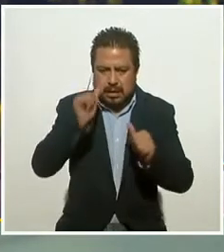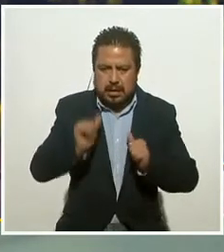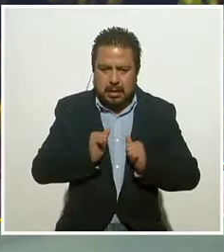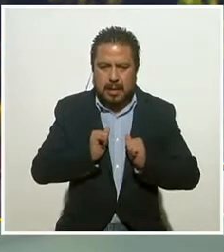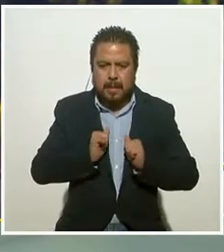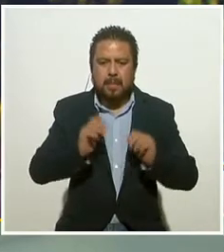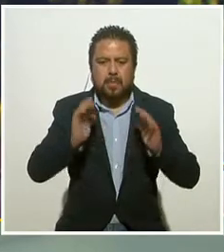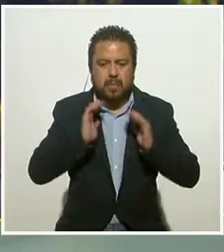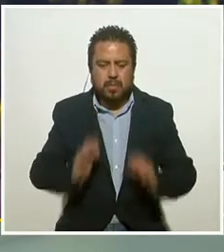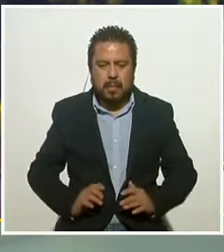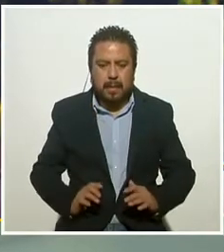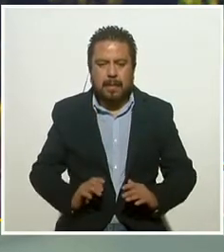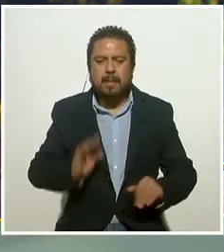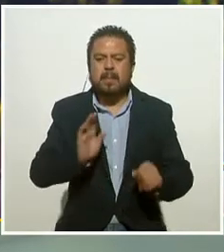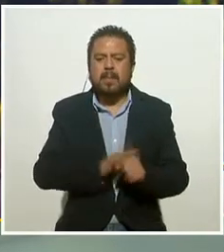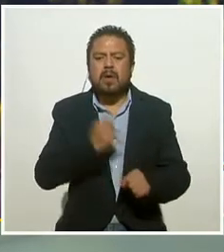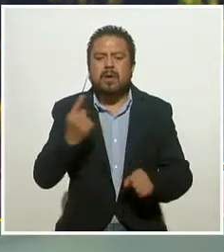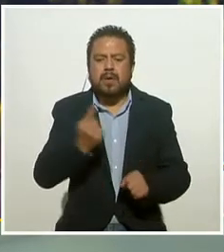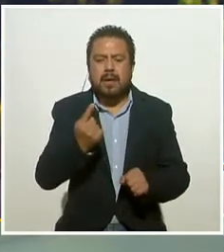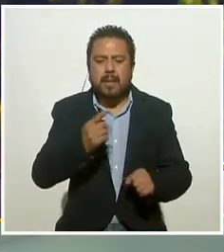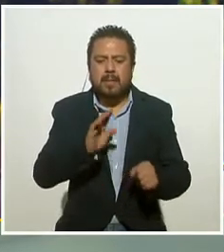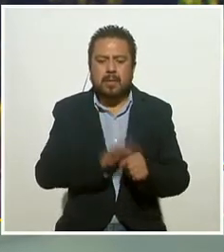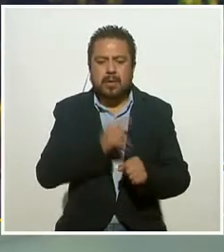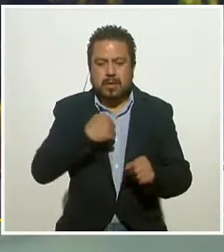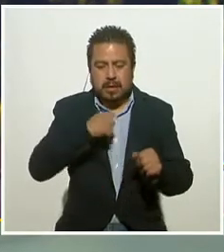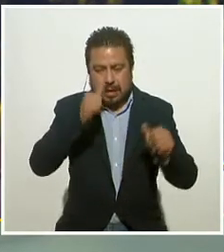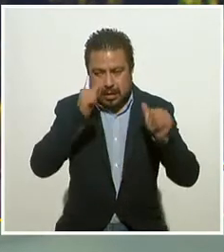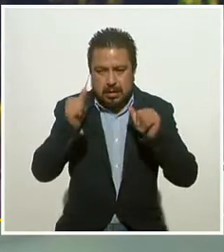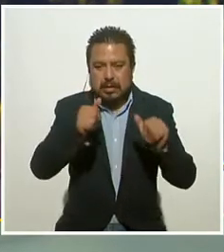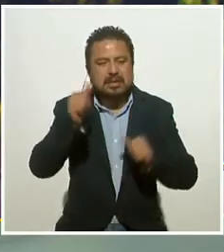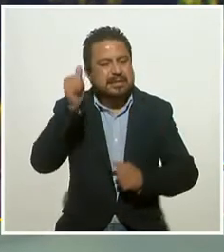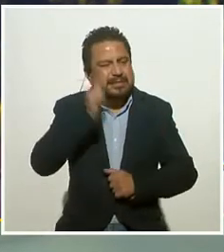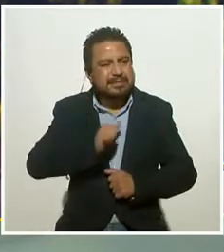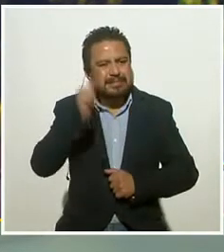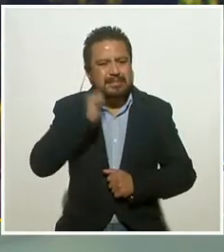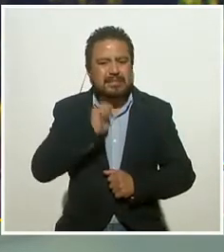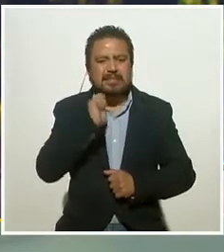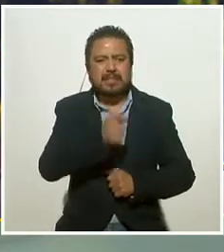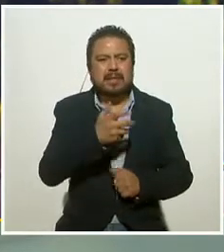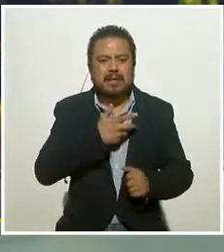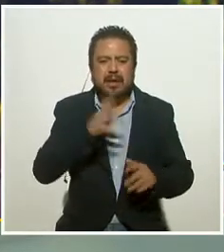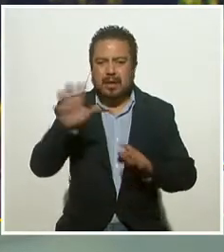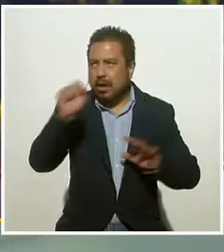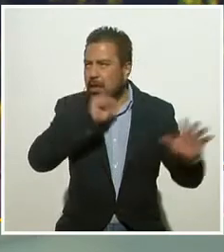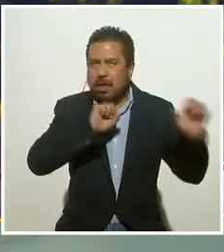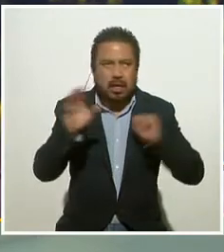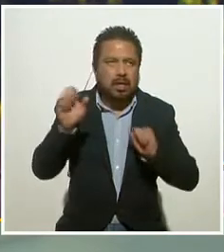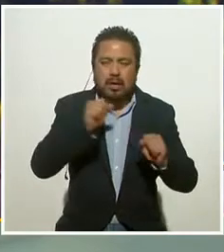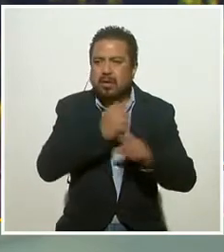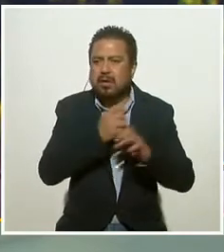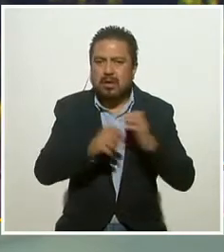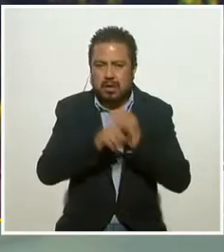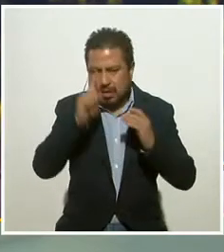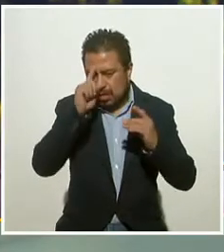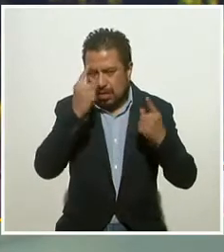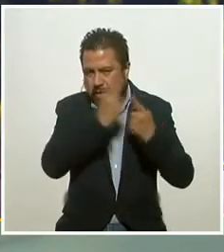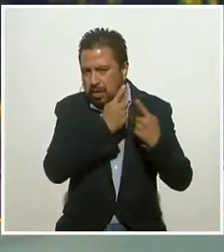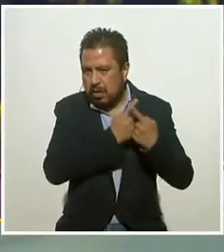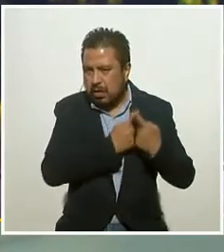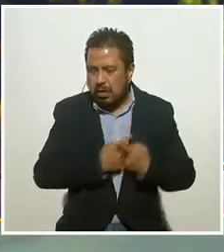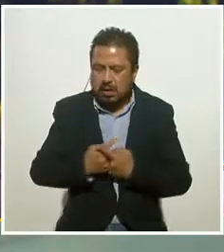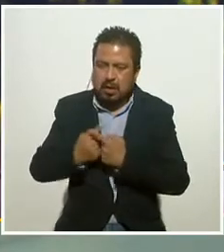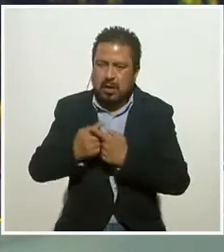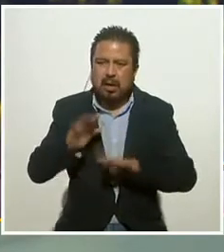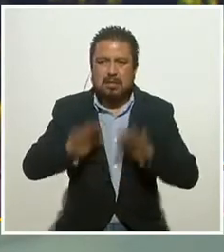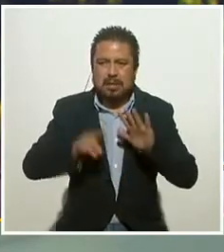sensaciones del cuerpo. ¿Por qué? Porque nuestra atención siempre está como cooptada por un montón de distracciones, ¿no? Entonces, a